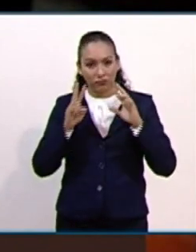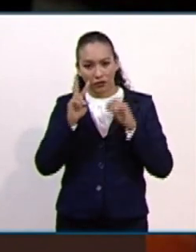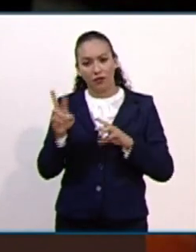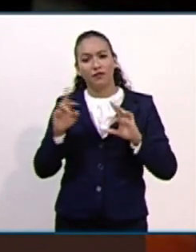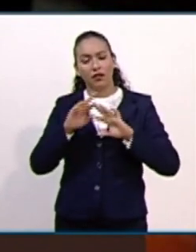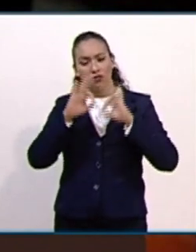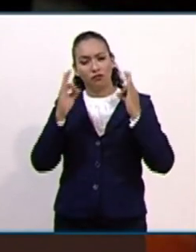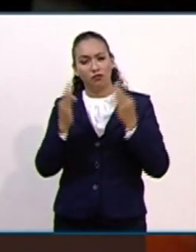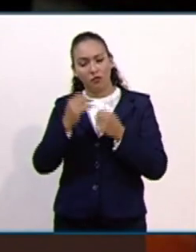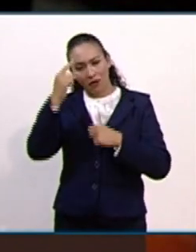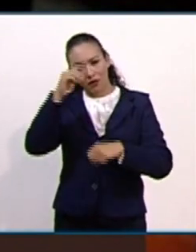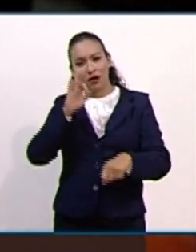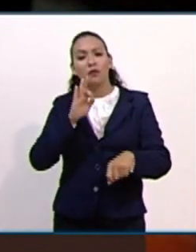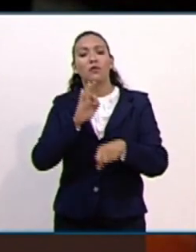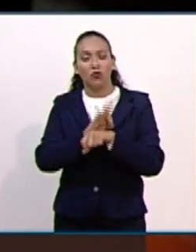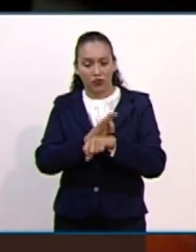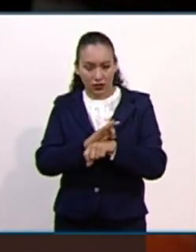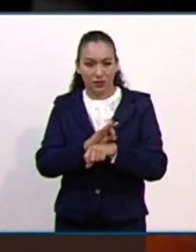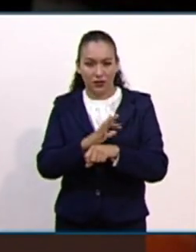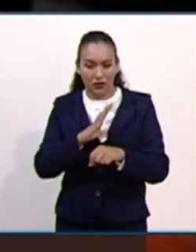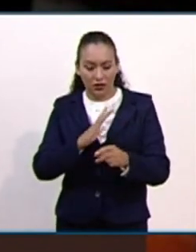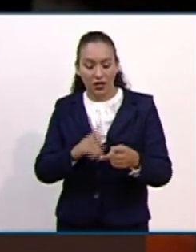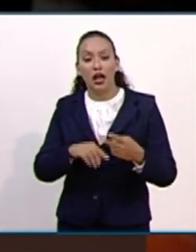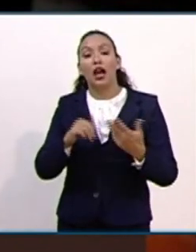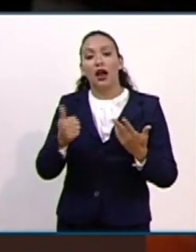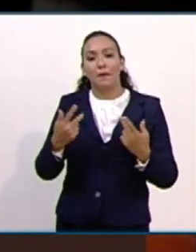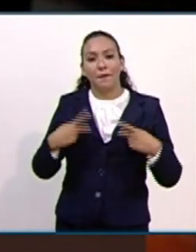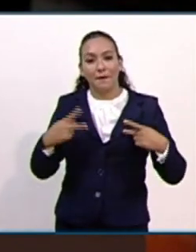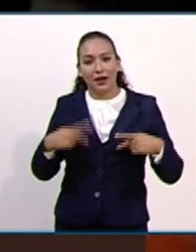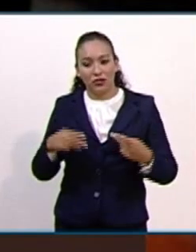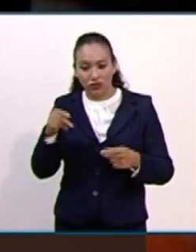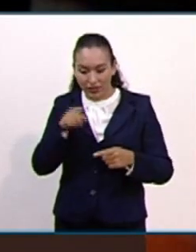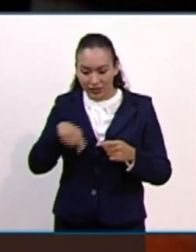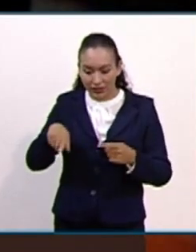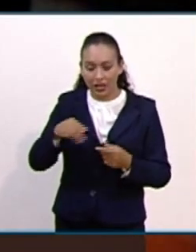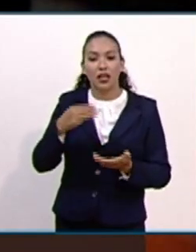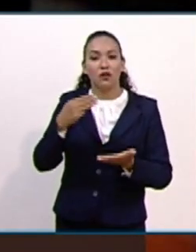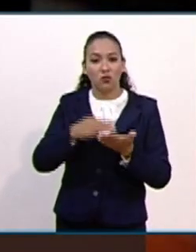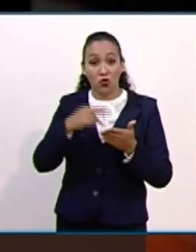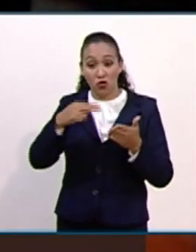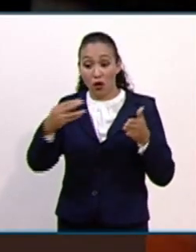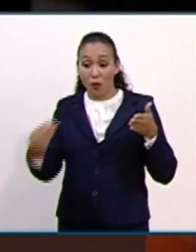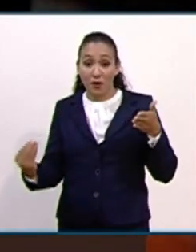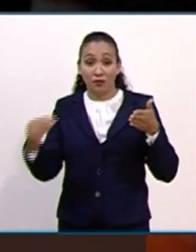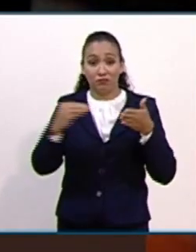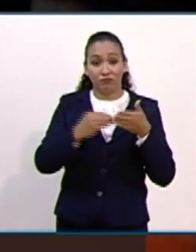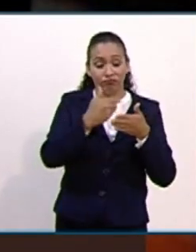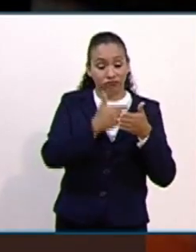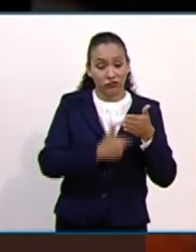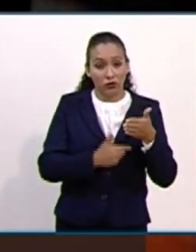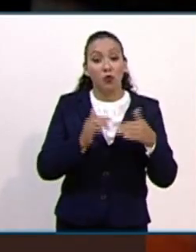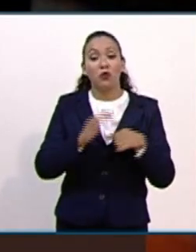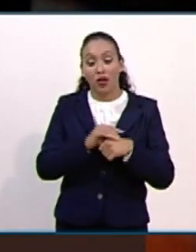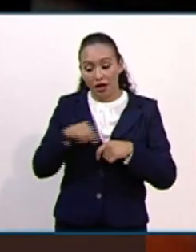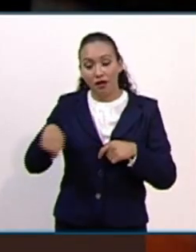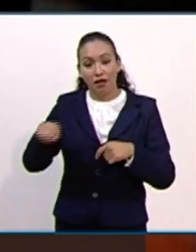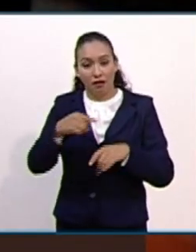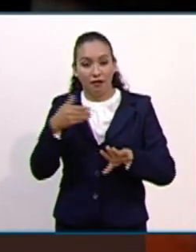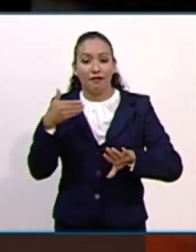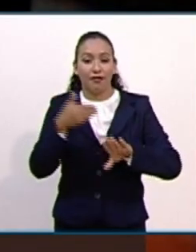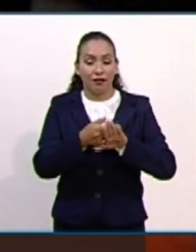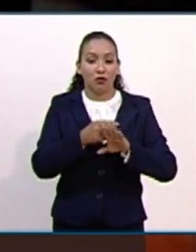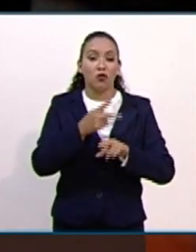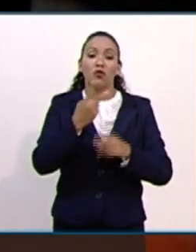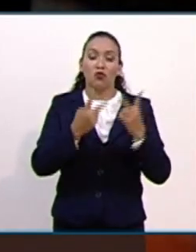y una medida de protección, además de la inscripción de las personas infractoras en el Registro Nacional de Personas Sancionadas en materia de violencia política contra